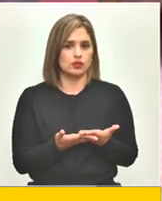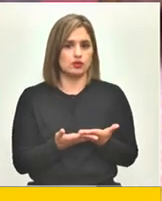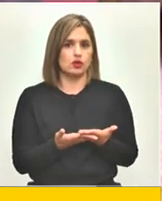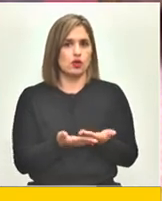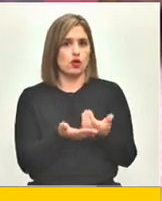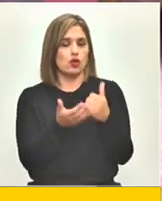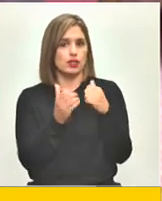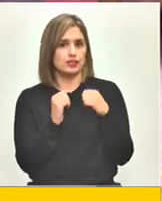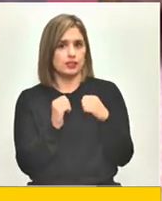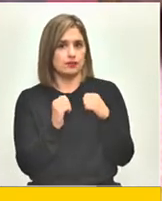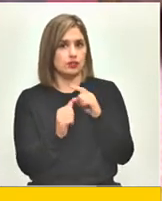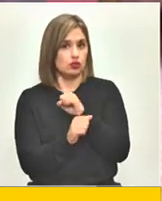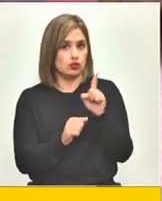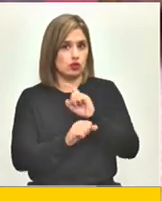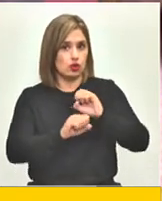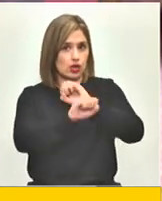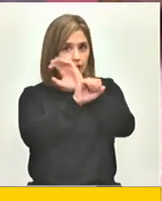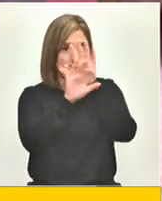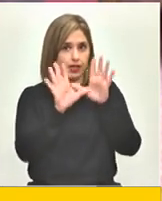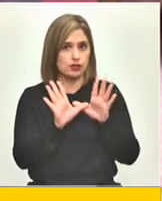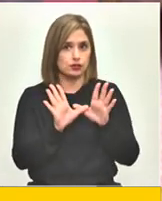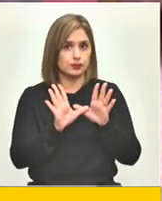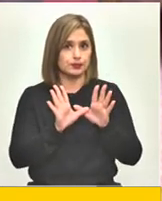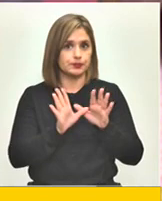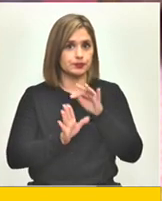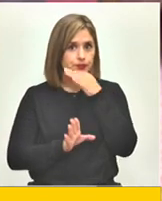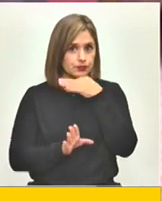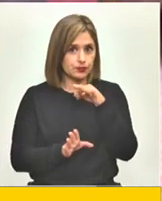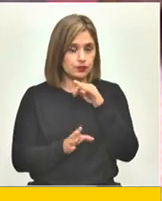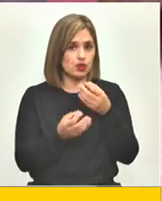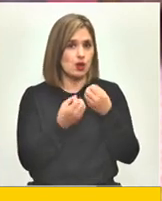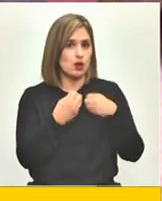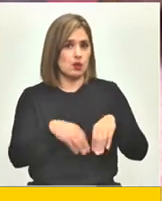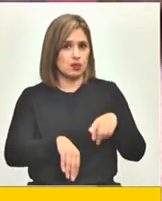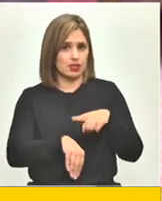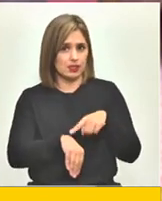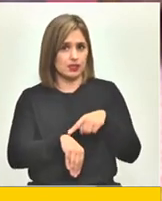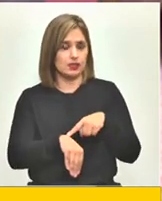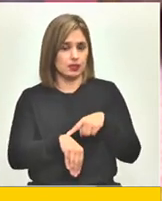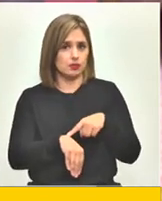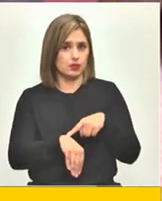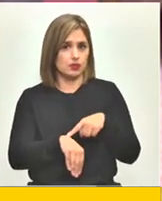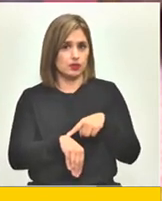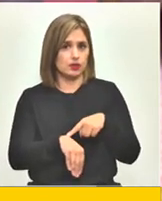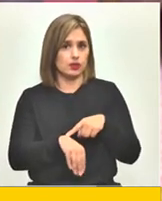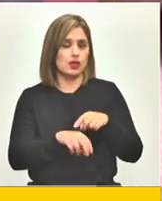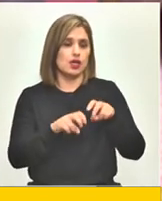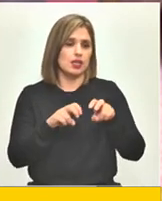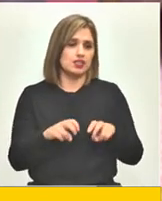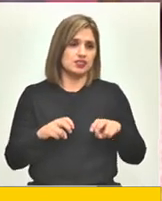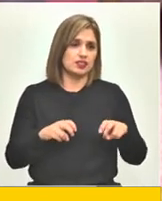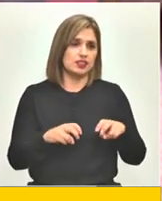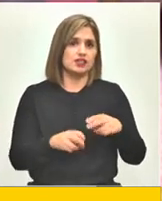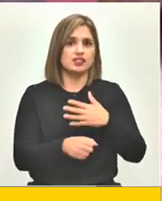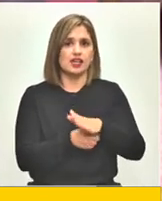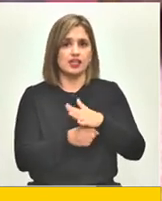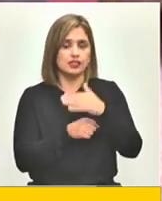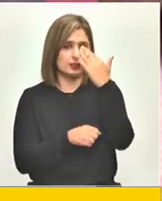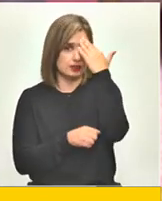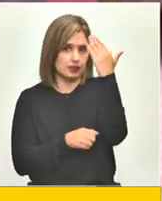desafíos no están claros sostienen que es una pérdida de tiempo y de recurso el sentarse cada 15 días